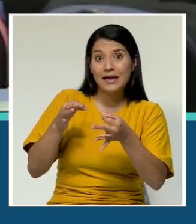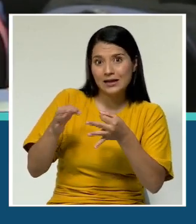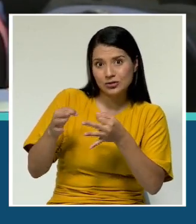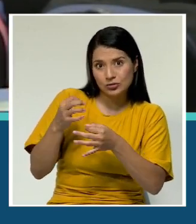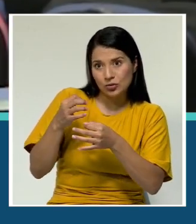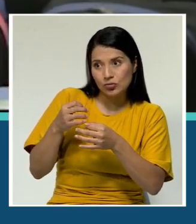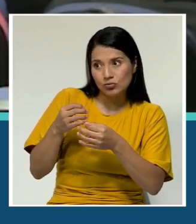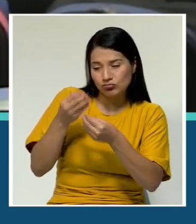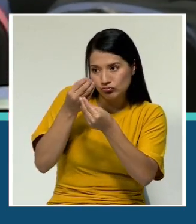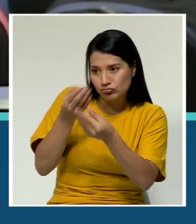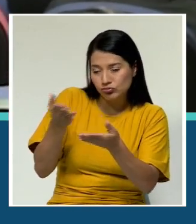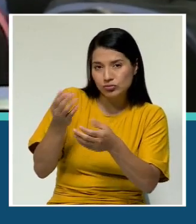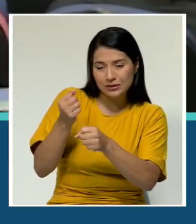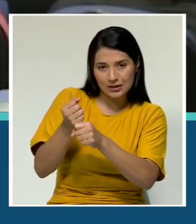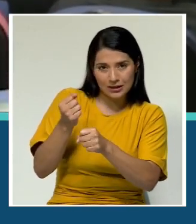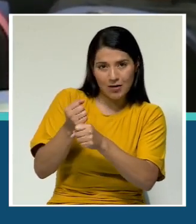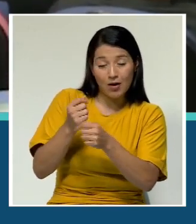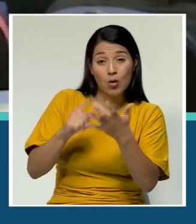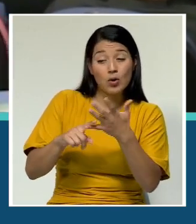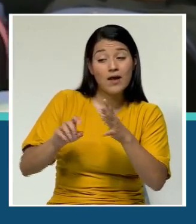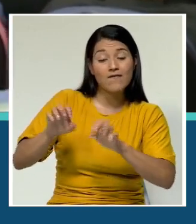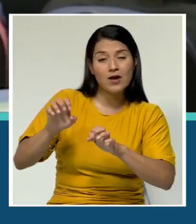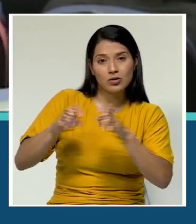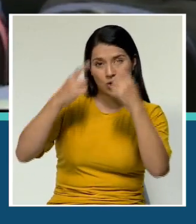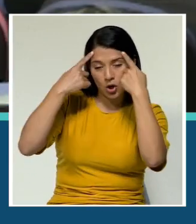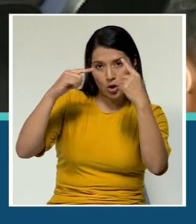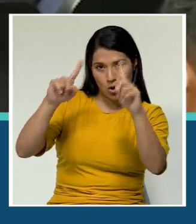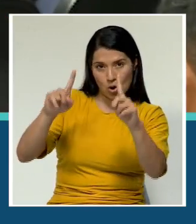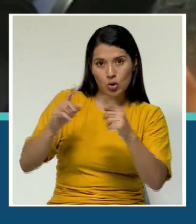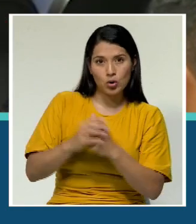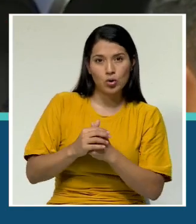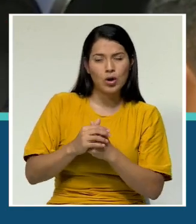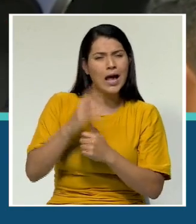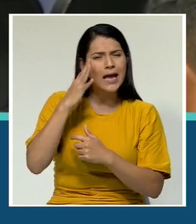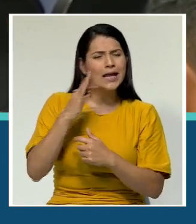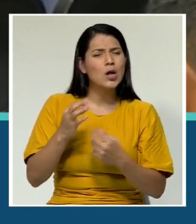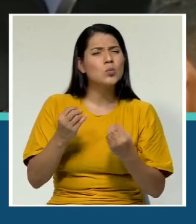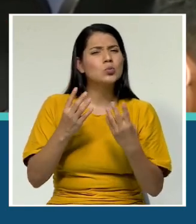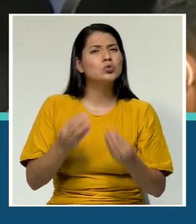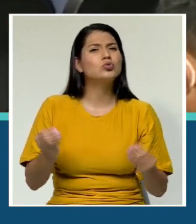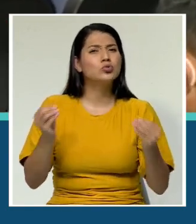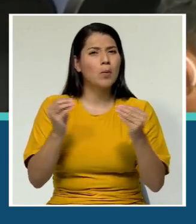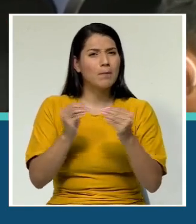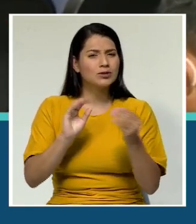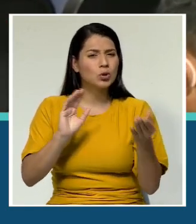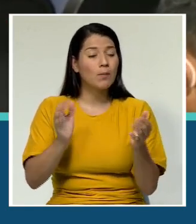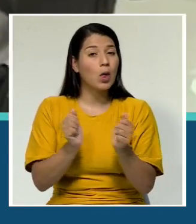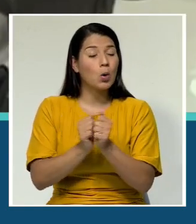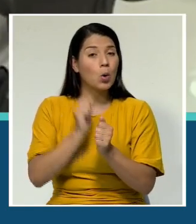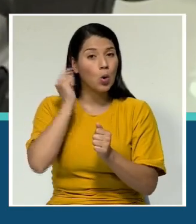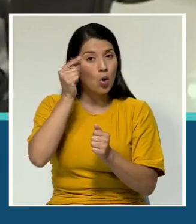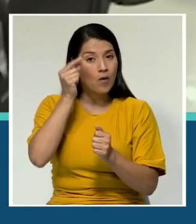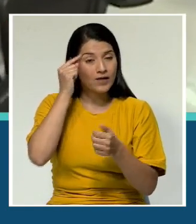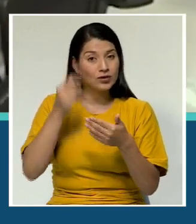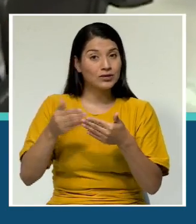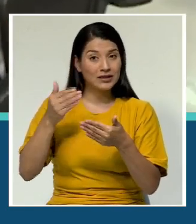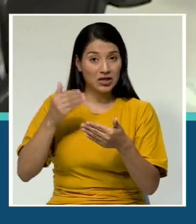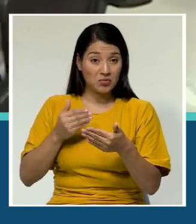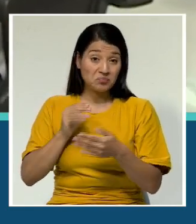medibles, con metas intermedias, rendición de cuentas y evaluación de resultados, mucho más de lo que yo